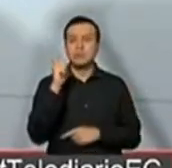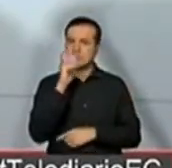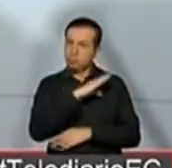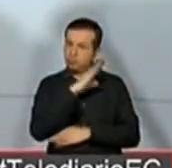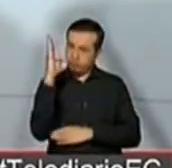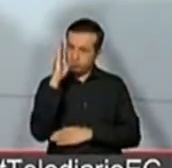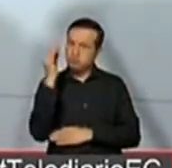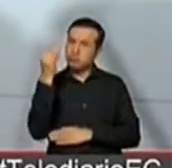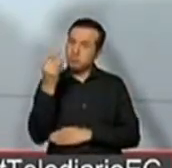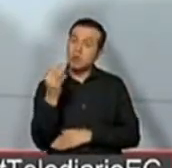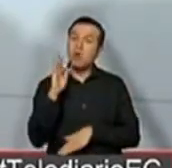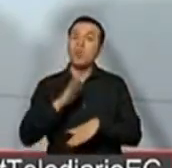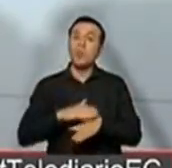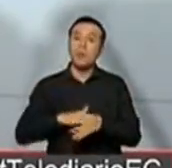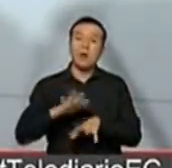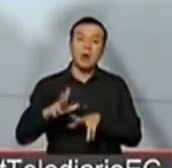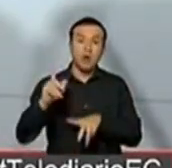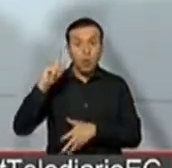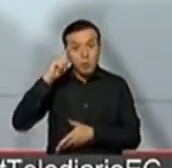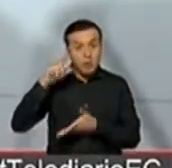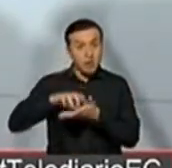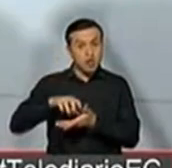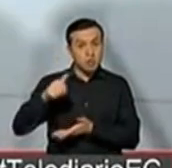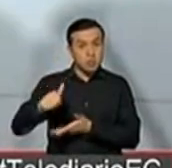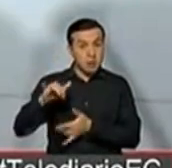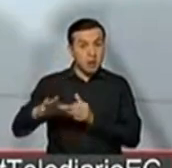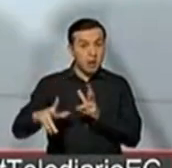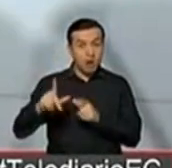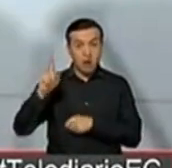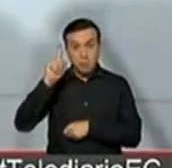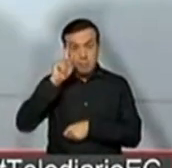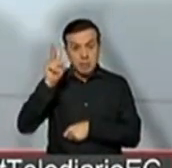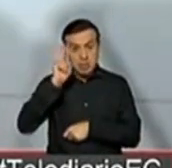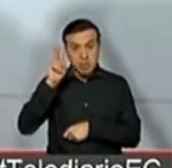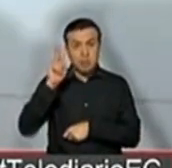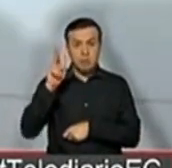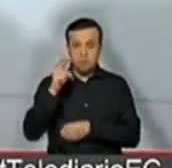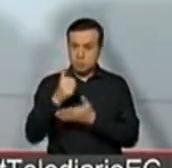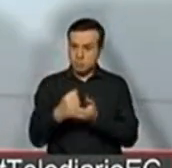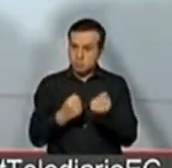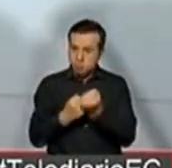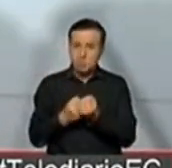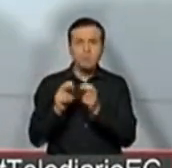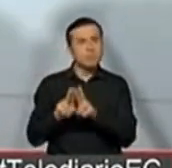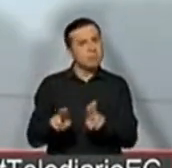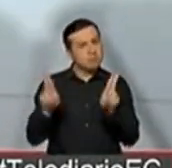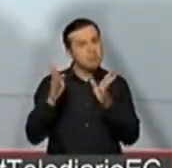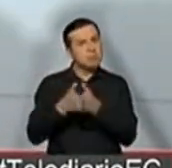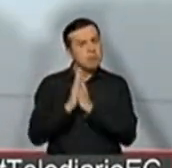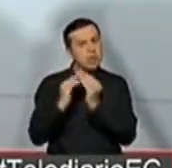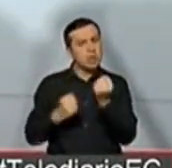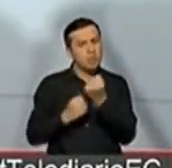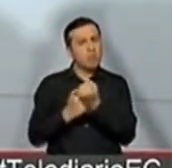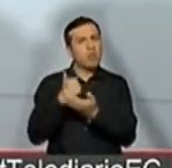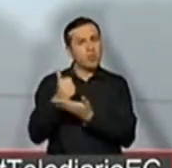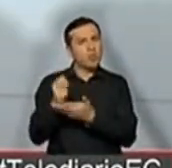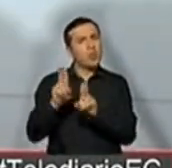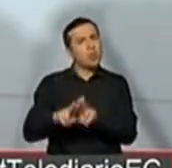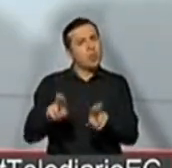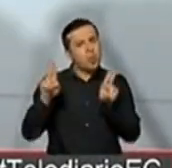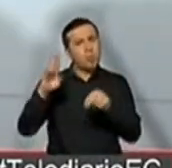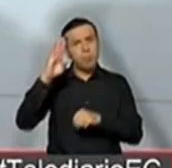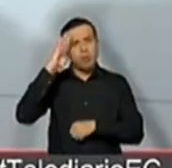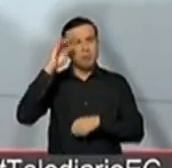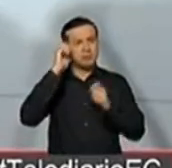Es debido a la corrupción del Estado que se permite el contrabando. Que pidan ayuda a las Naciones Unidas para poner una policía,